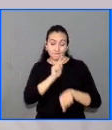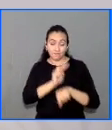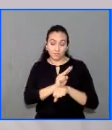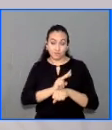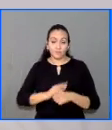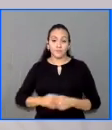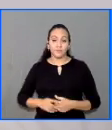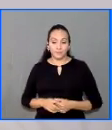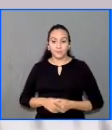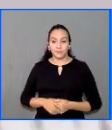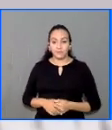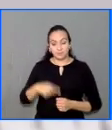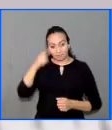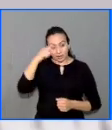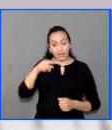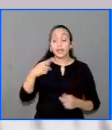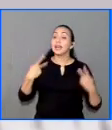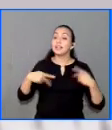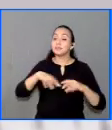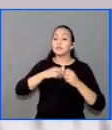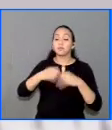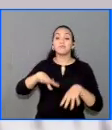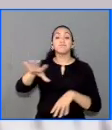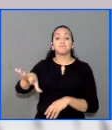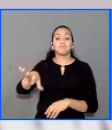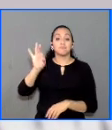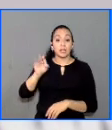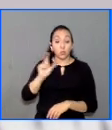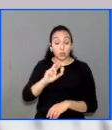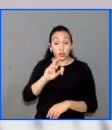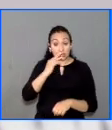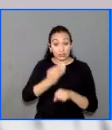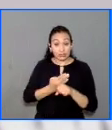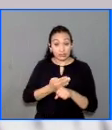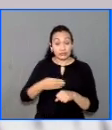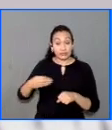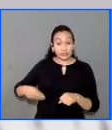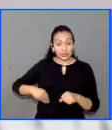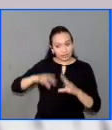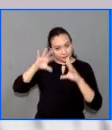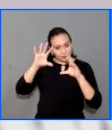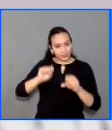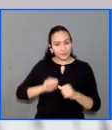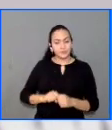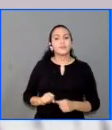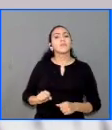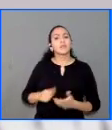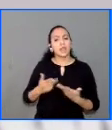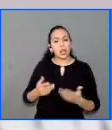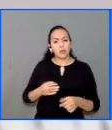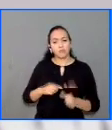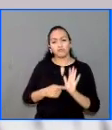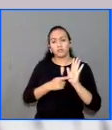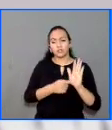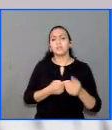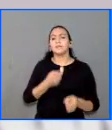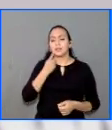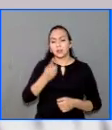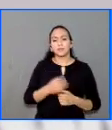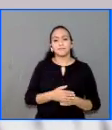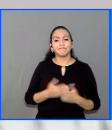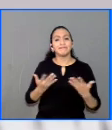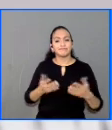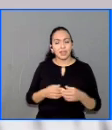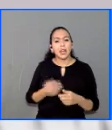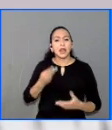sus familiares y se sancione a los responsables. Por otra parte, dio a conocer que presentará una serie de iniciativas para combatir